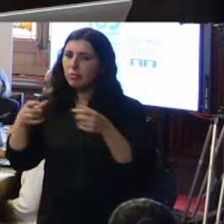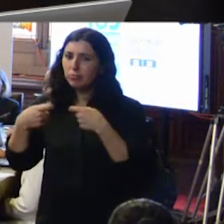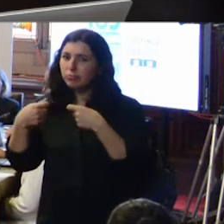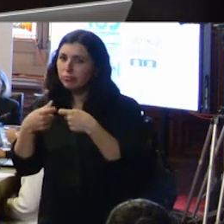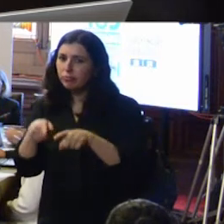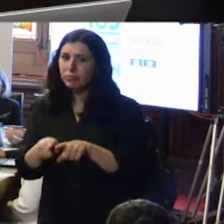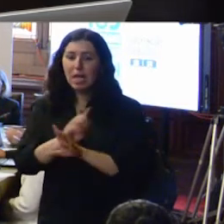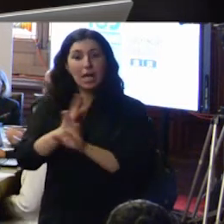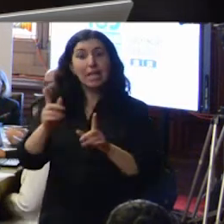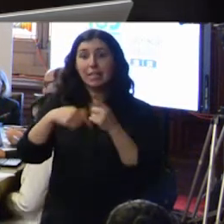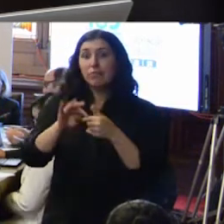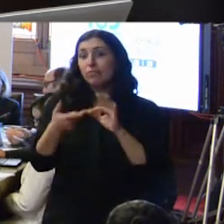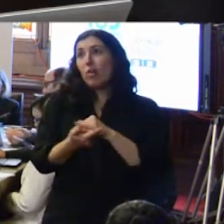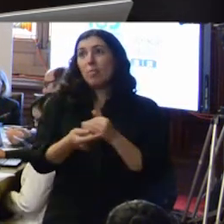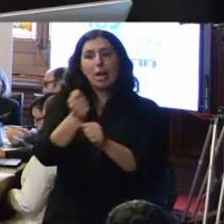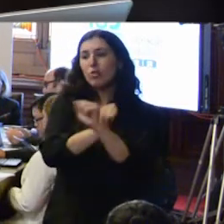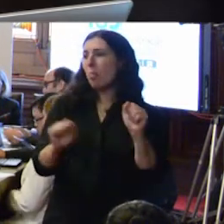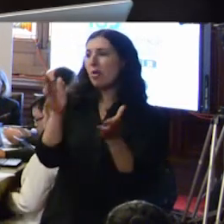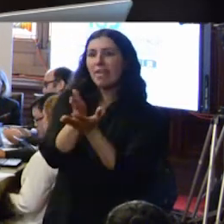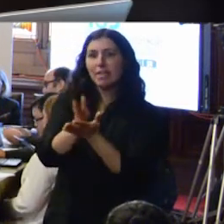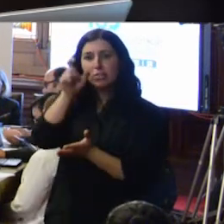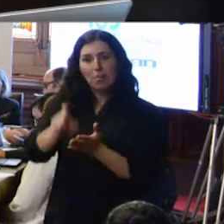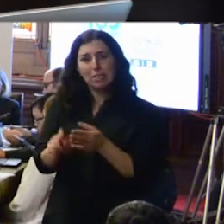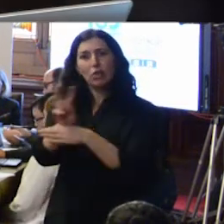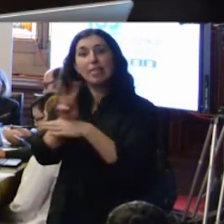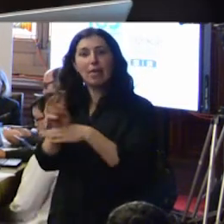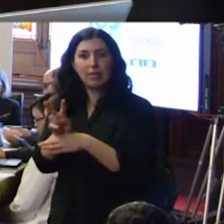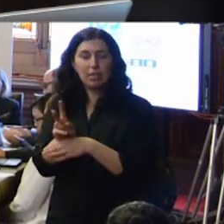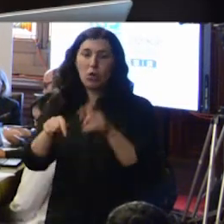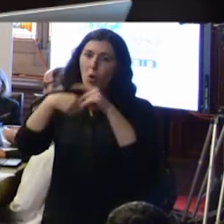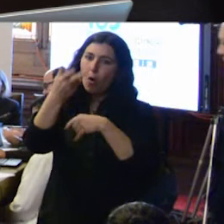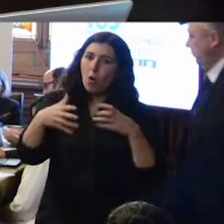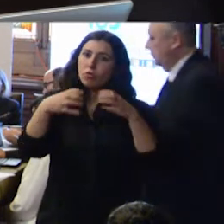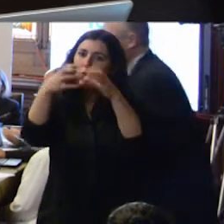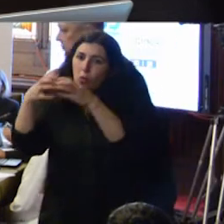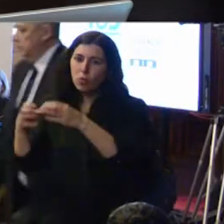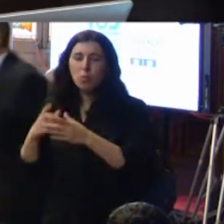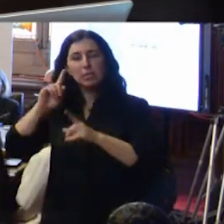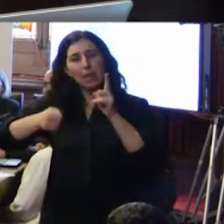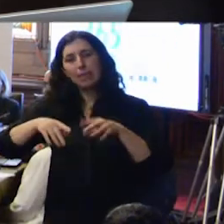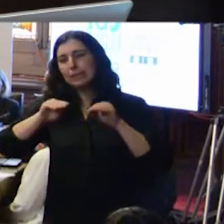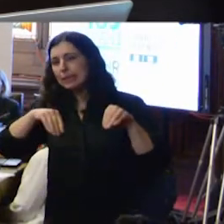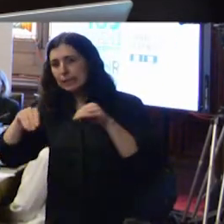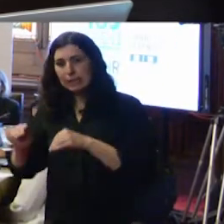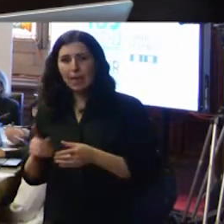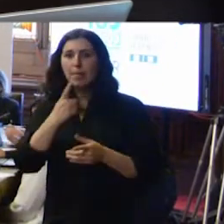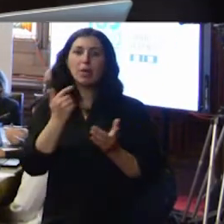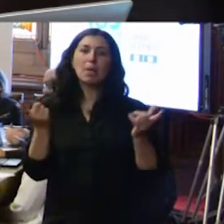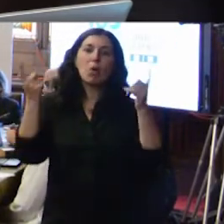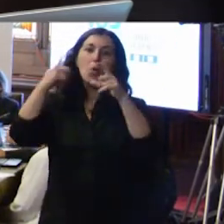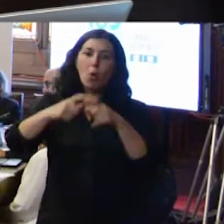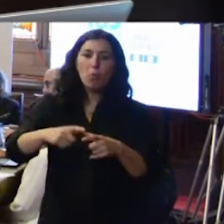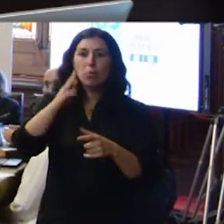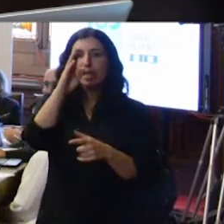negar el derecho a la defensa de los demandados. Los otros grupos en situaciones de vulnerabilidad, como la comunidad de Pedro González, las